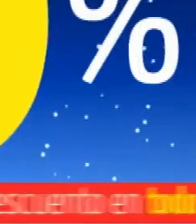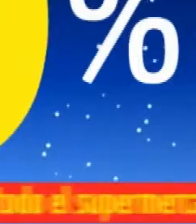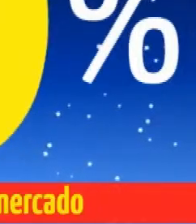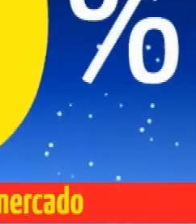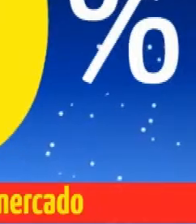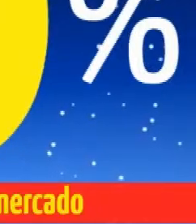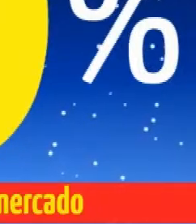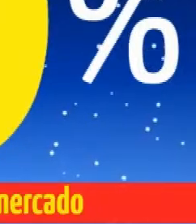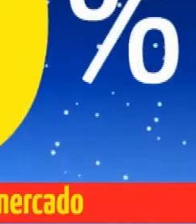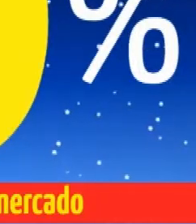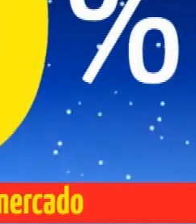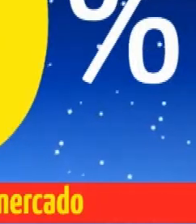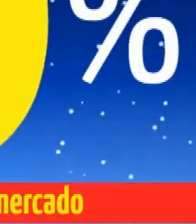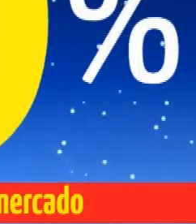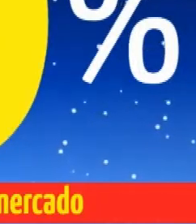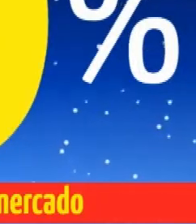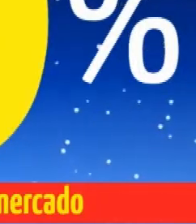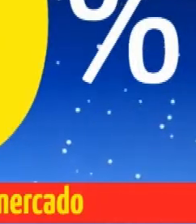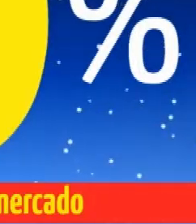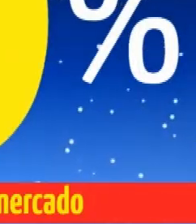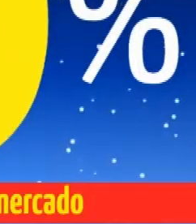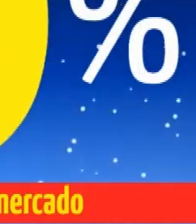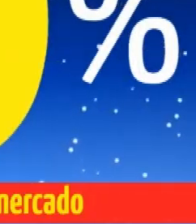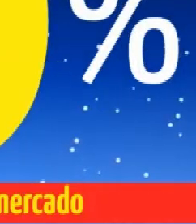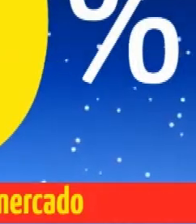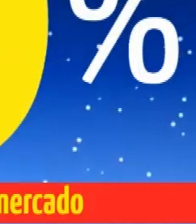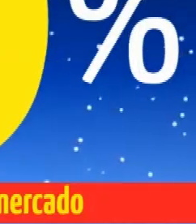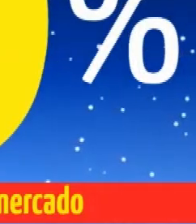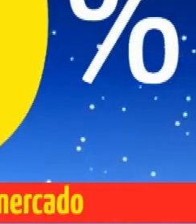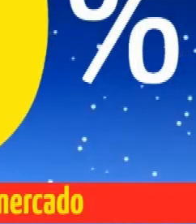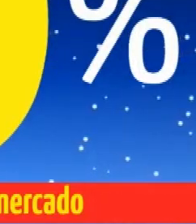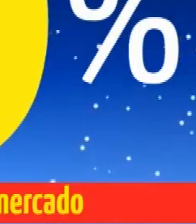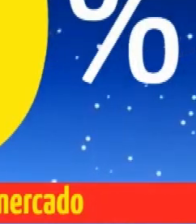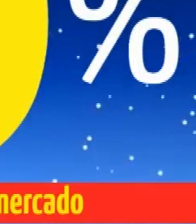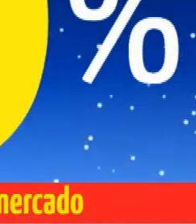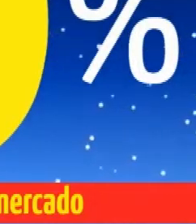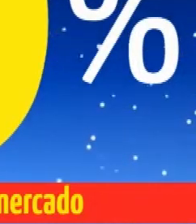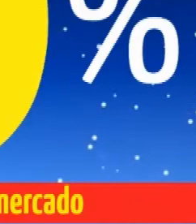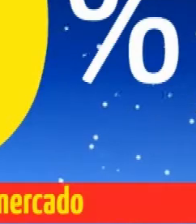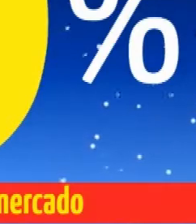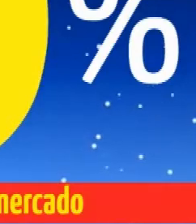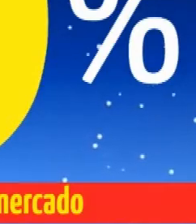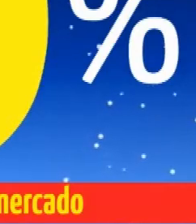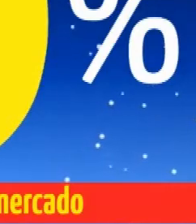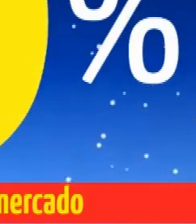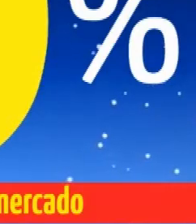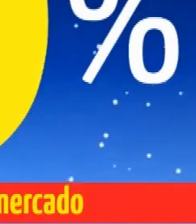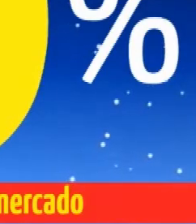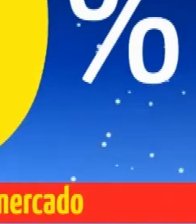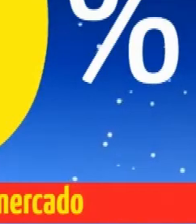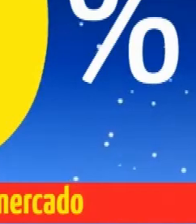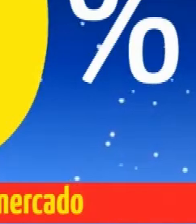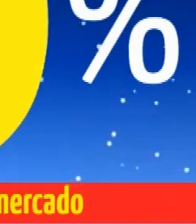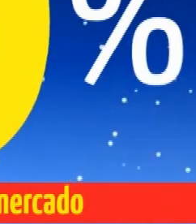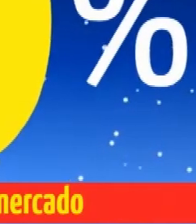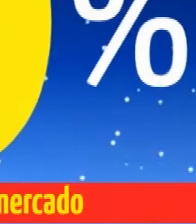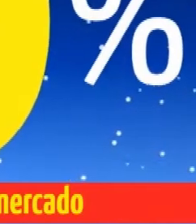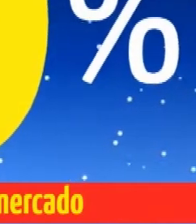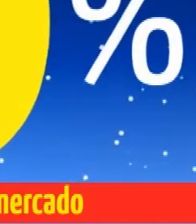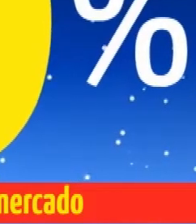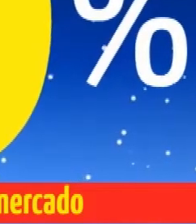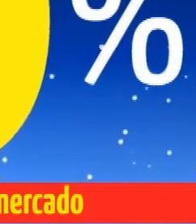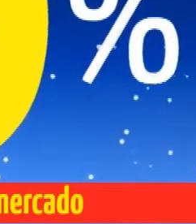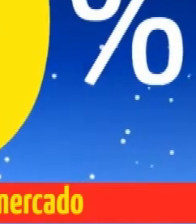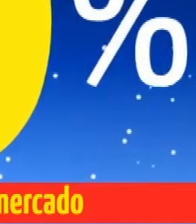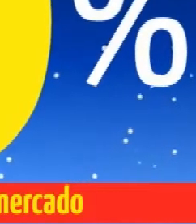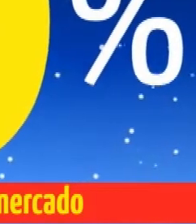Este viernes 19 de mayo de 6 de la tarde a 11 de la noche. Ahorra en la sensacional pijamada más por menos. 15% de descuento